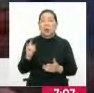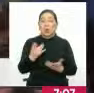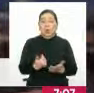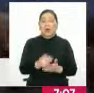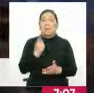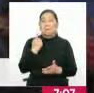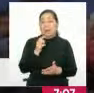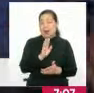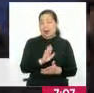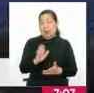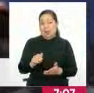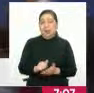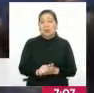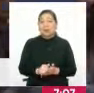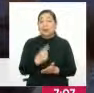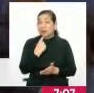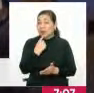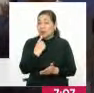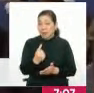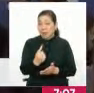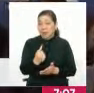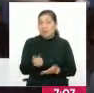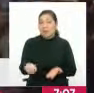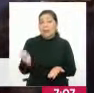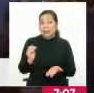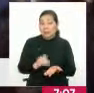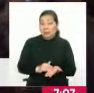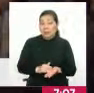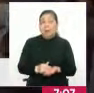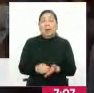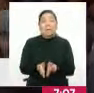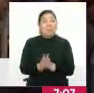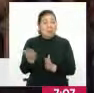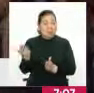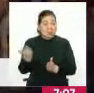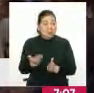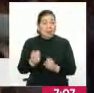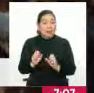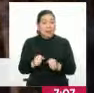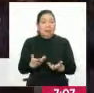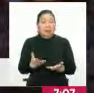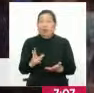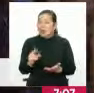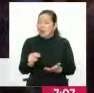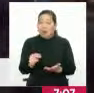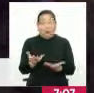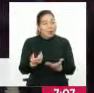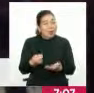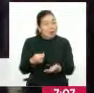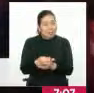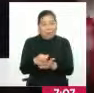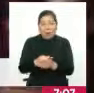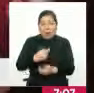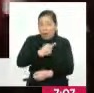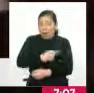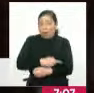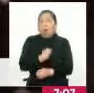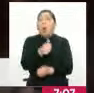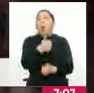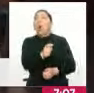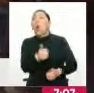ello, pero bueno, eso es lo que ellos señalan y además le piden a los transportistas pues que no quieran pagar el peaje, tomen